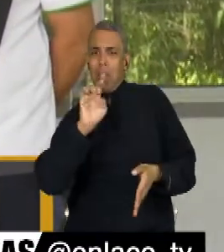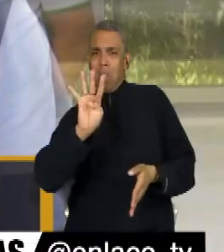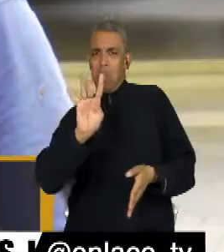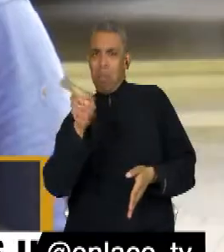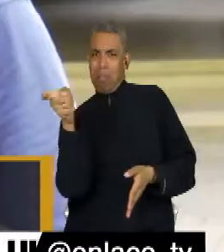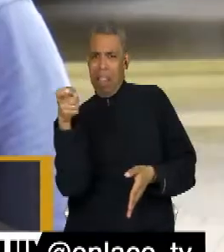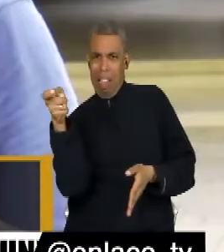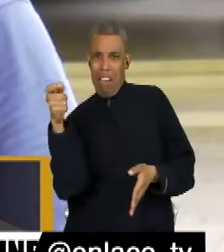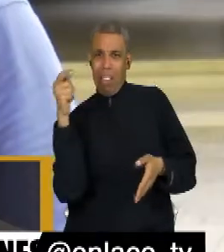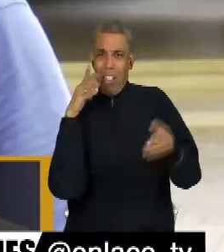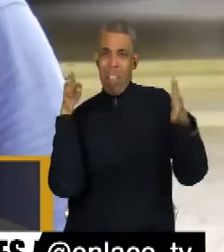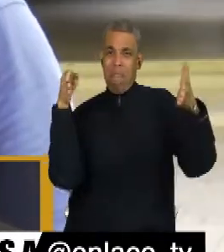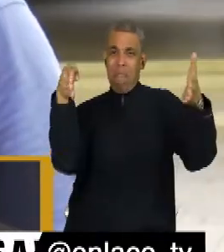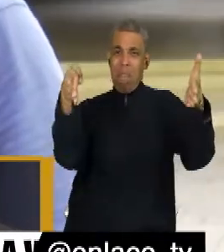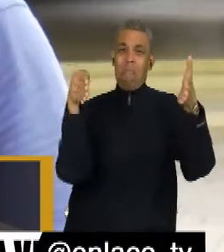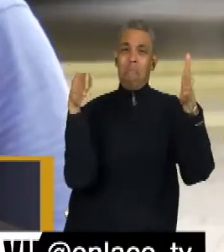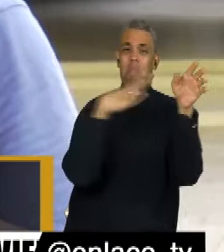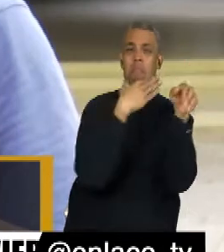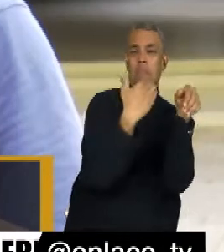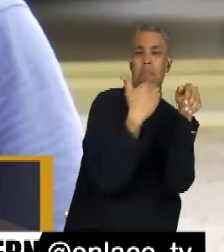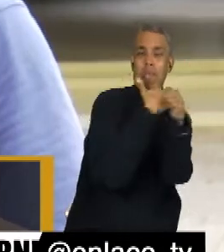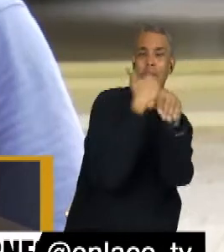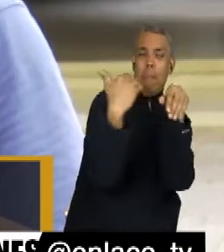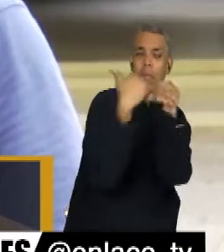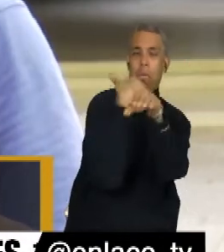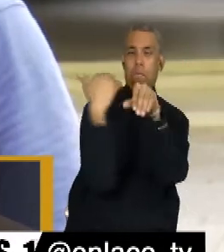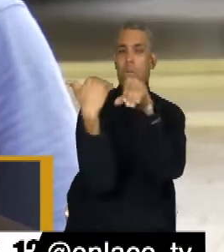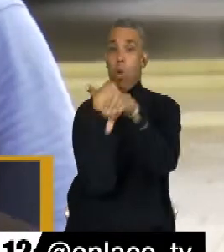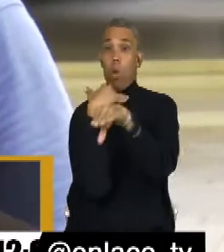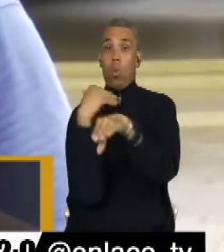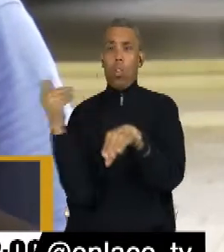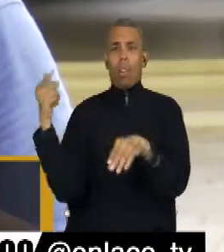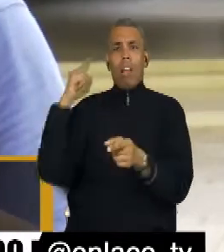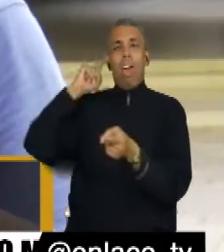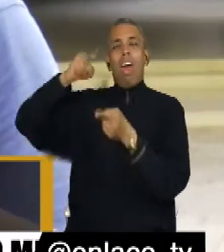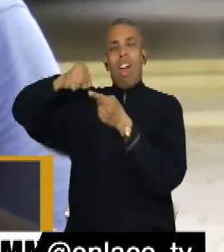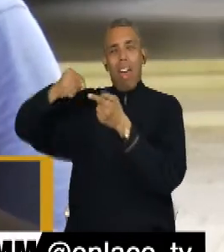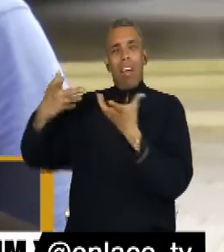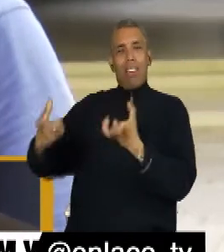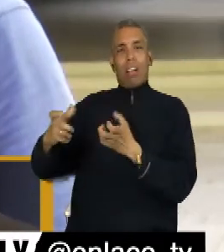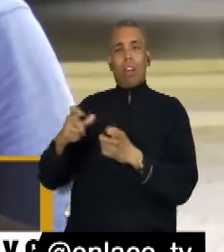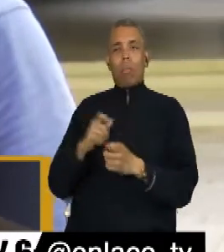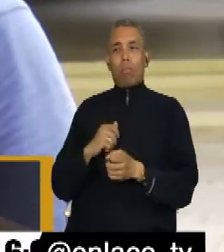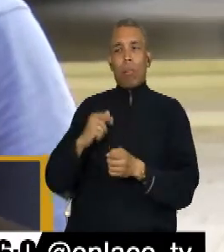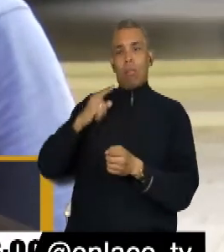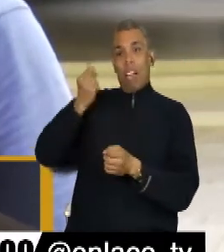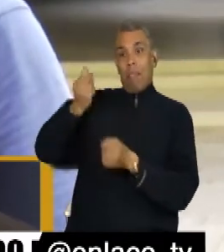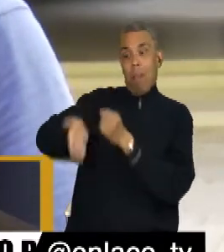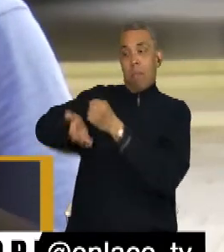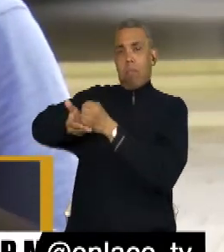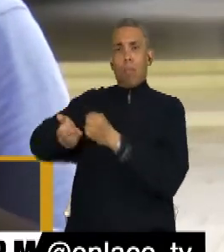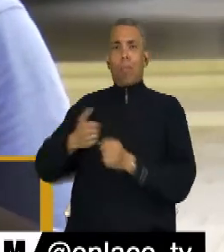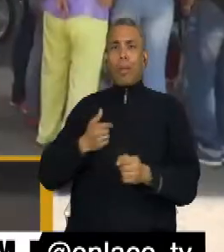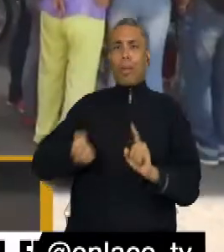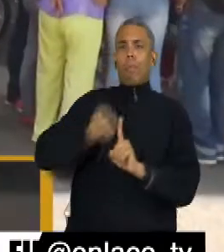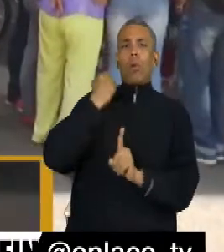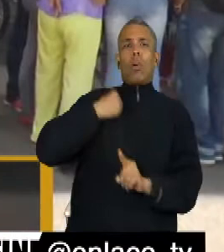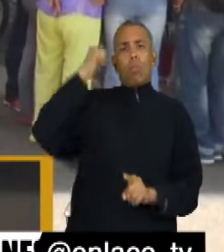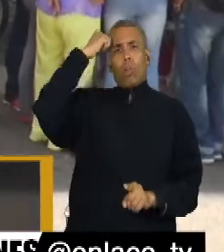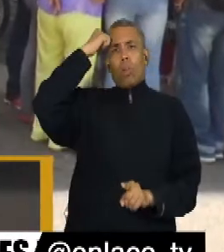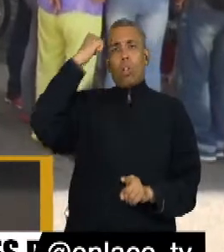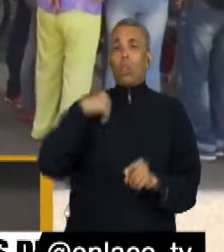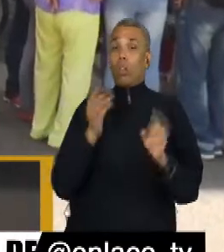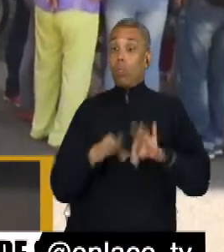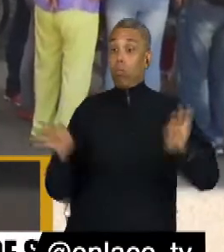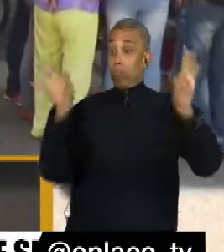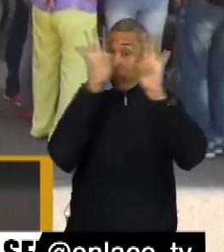mientras tanto, los maestros, que tenemos una responsabilidad social, y los trabajadores estatales, no se nos asignan los recursos necesarios para nuestro trabajo. También